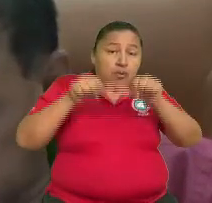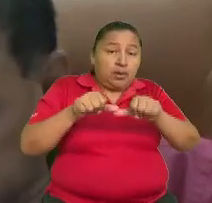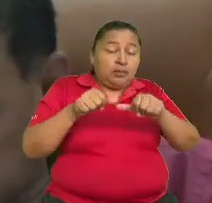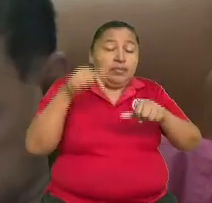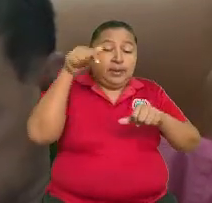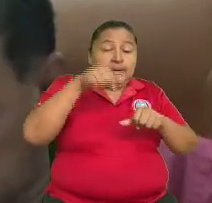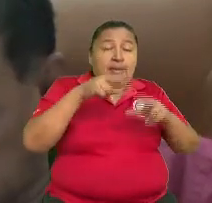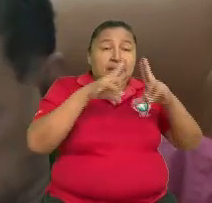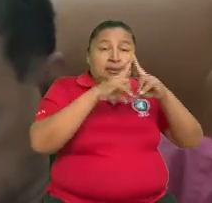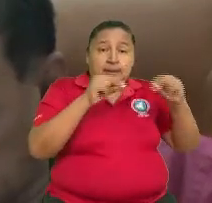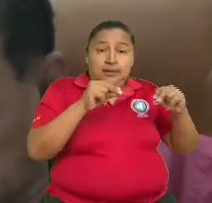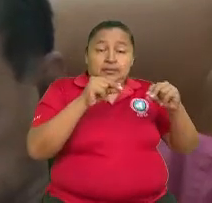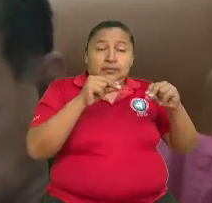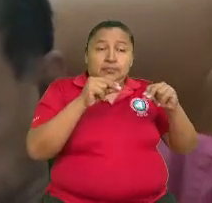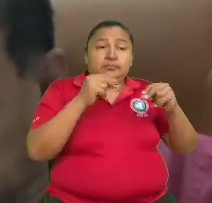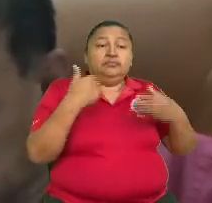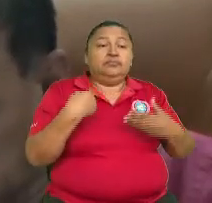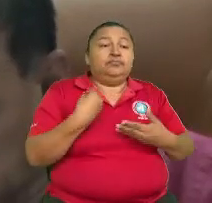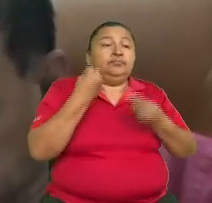para nuestro país